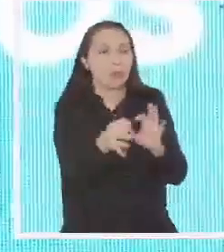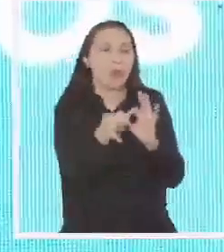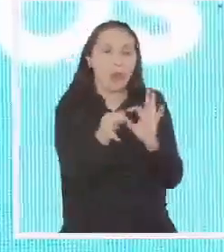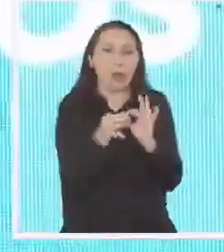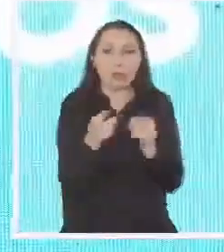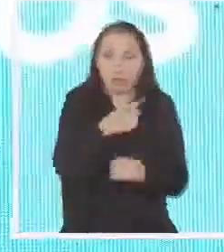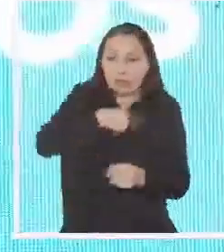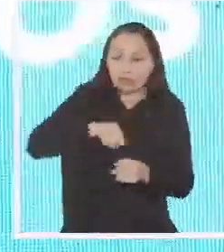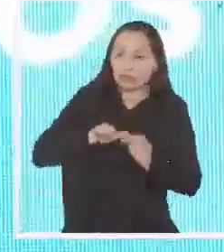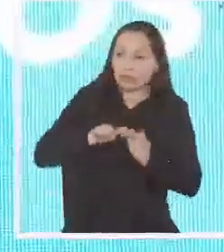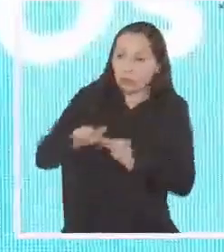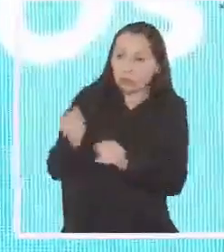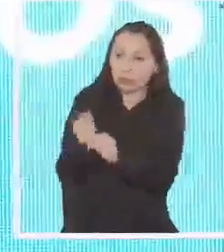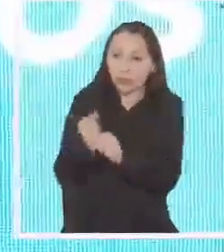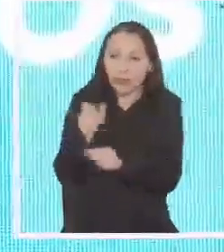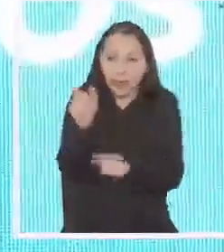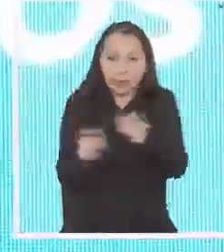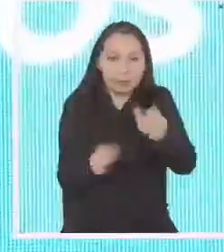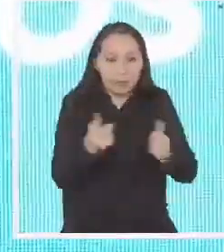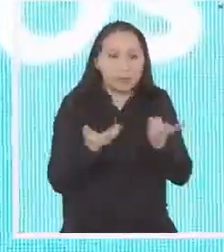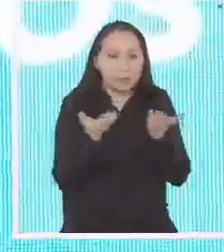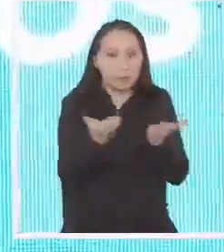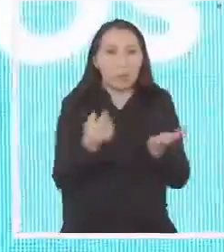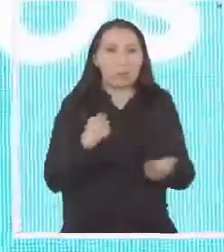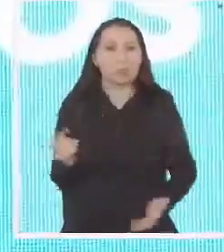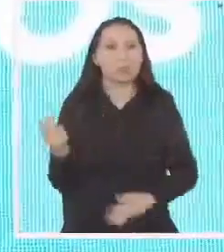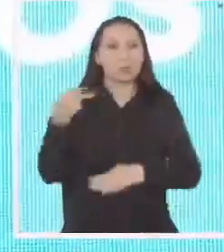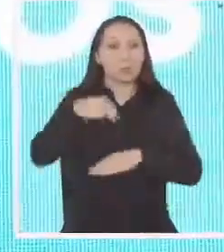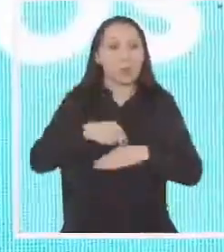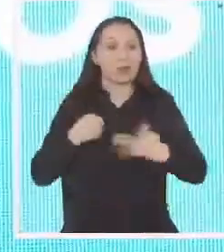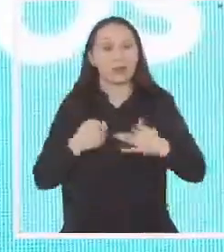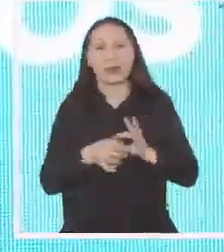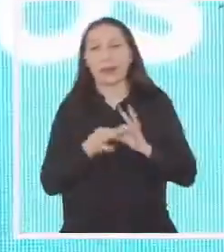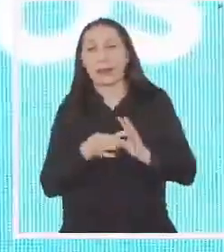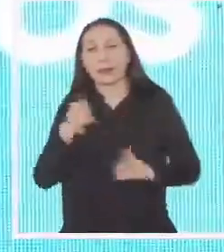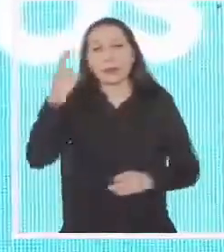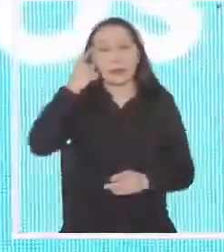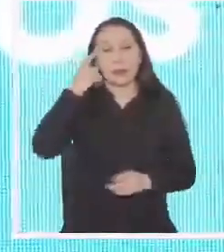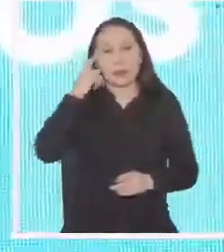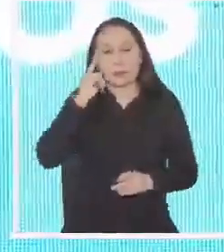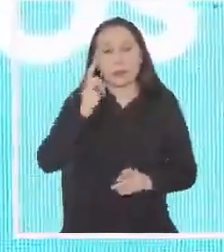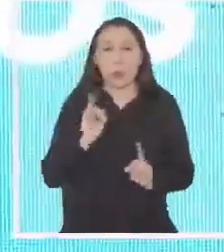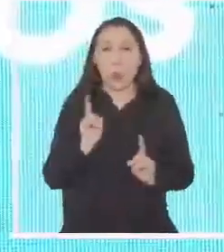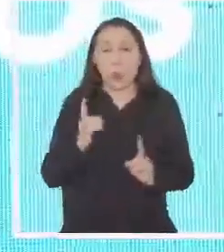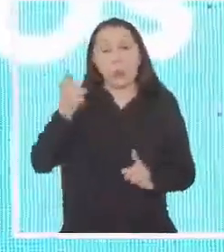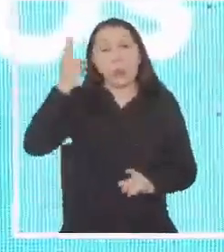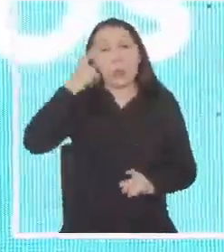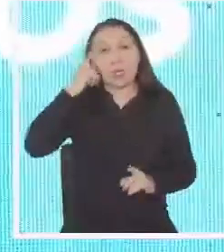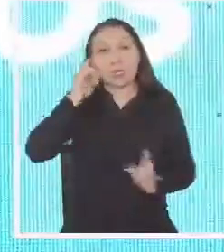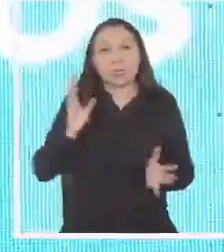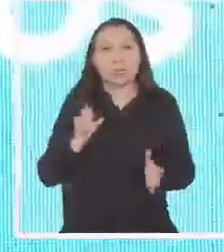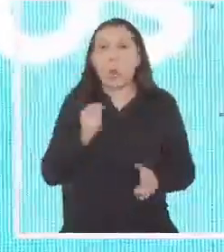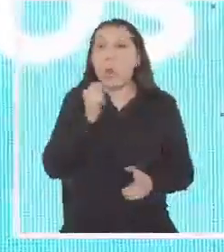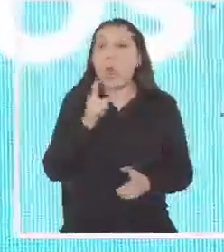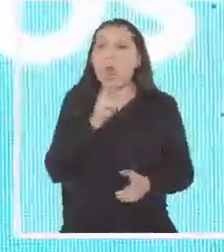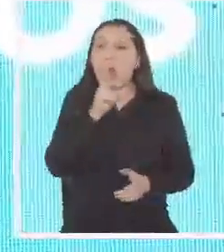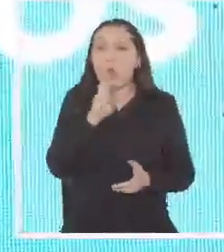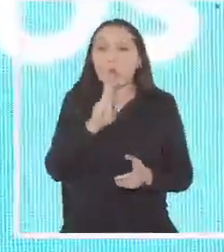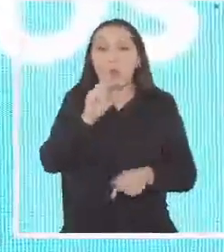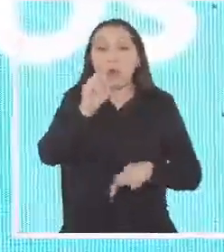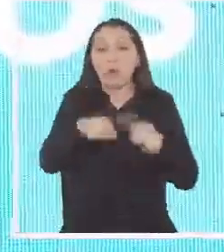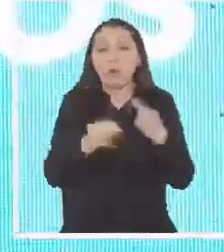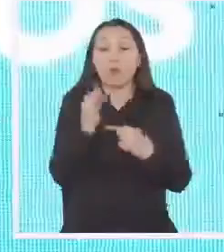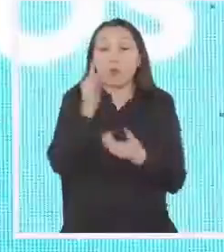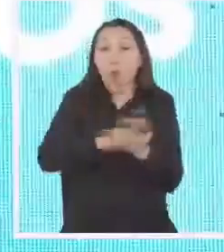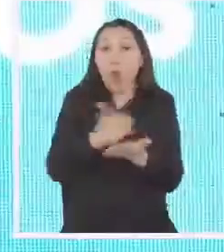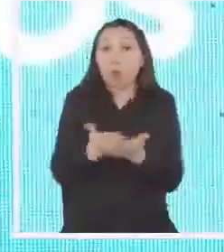estamos trabajando, por quienes estamos acá. No estamos solamente para pensar, ni principalmente para pensar en los resultados de las próximas